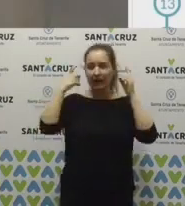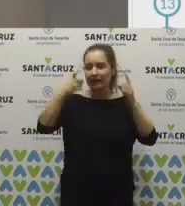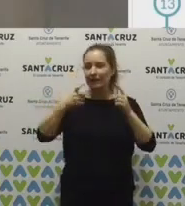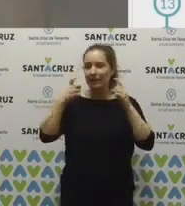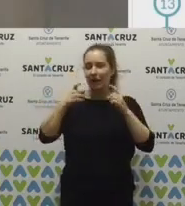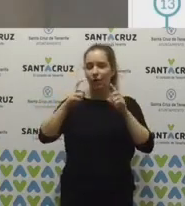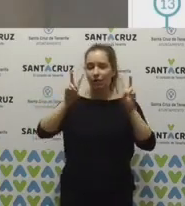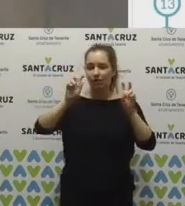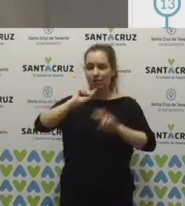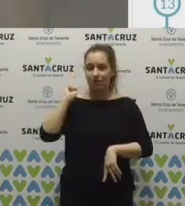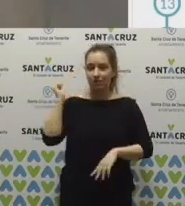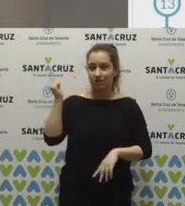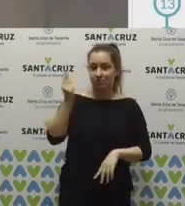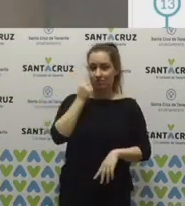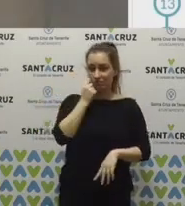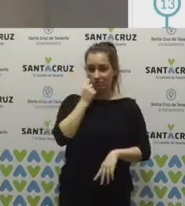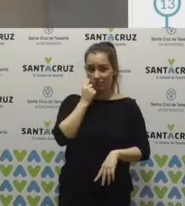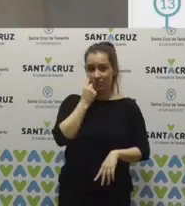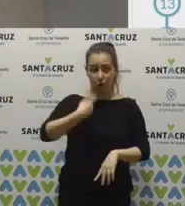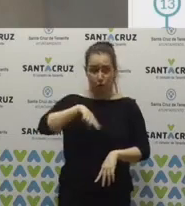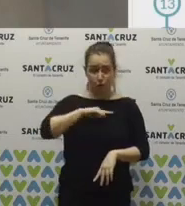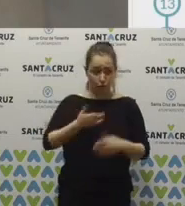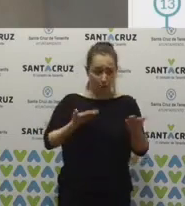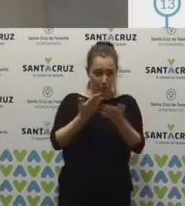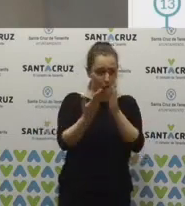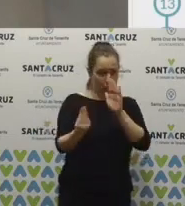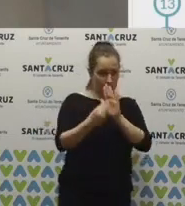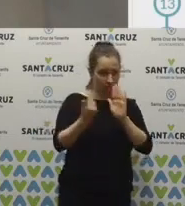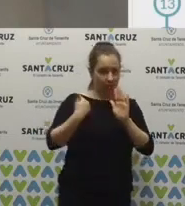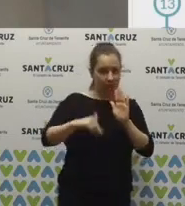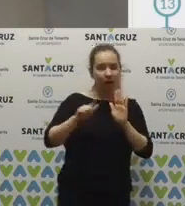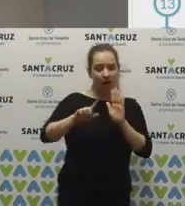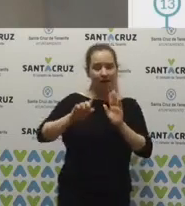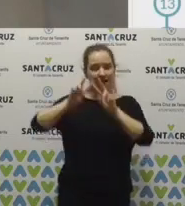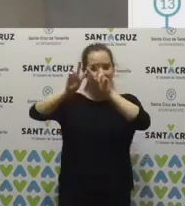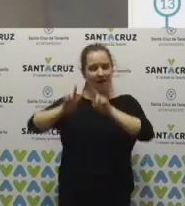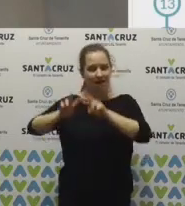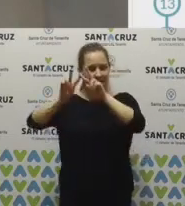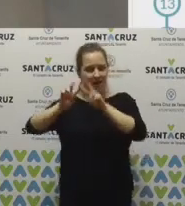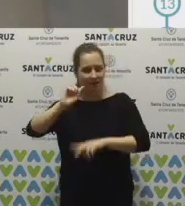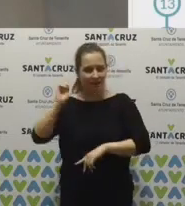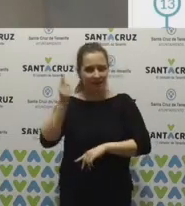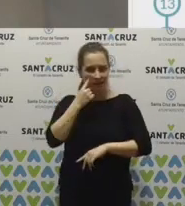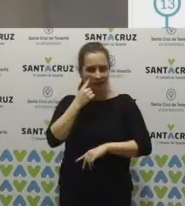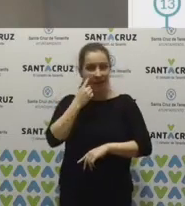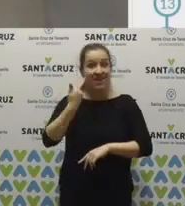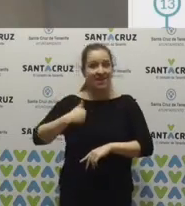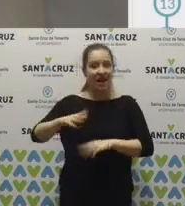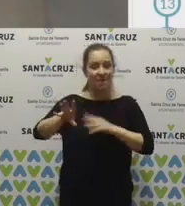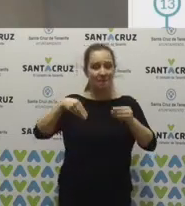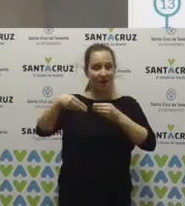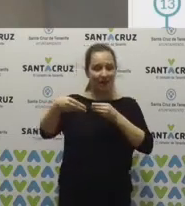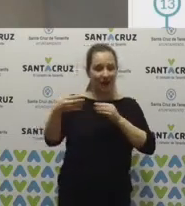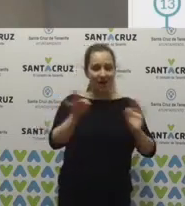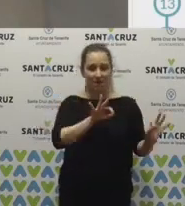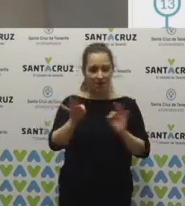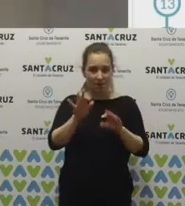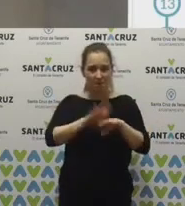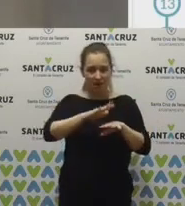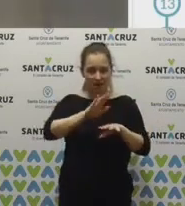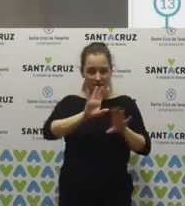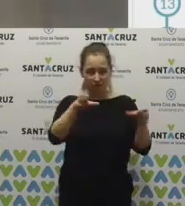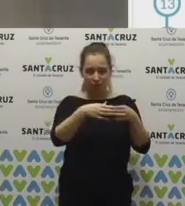diagnóstico que nosotros planteamos en la moción y que incluso ya tiene material preparado vale se lo dio para que lo tenga en cuenta el equipo de gobierno